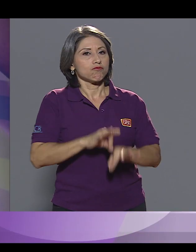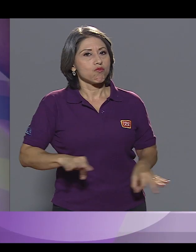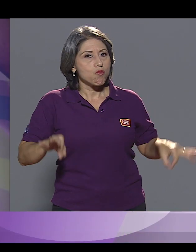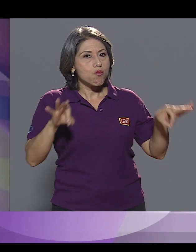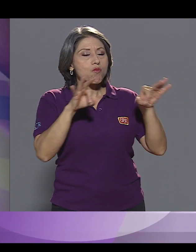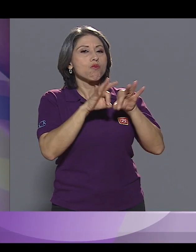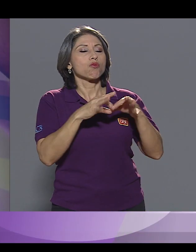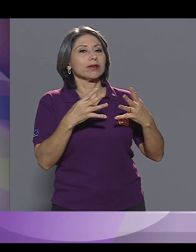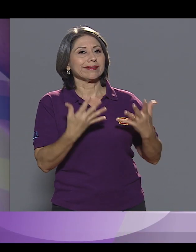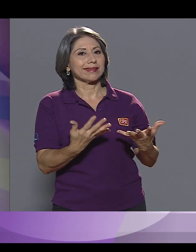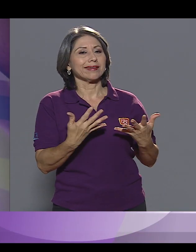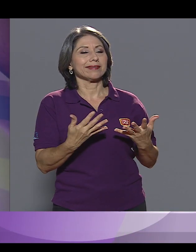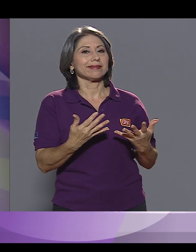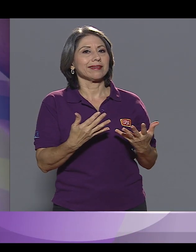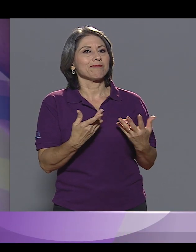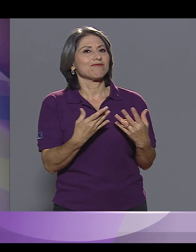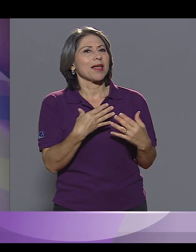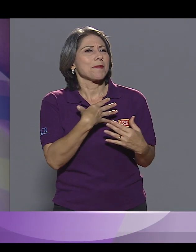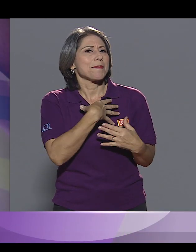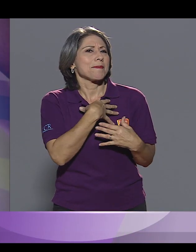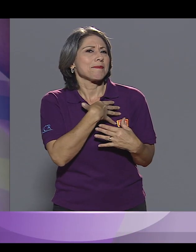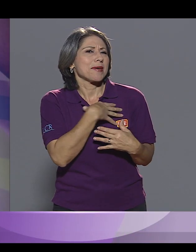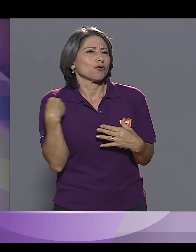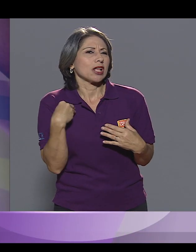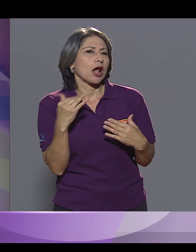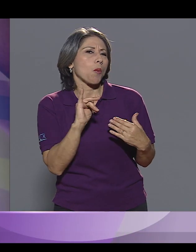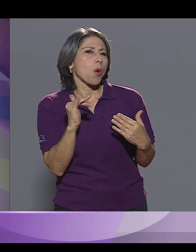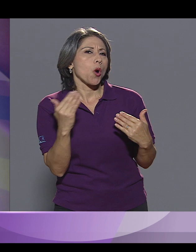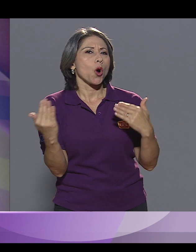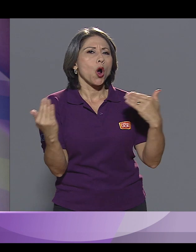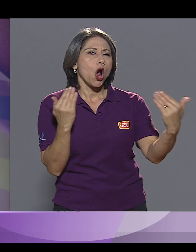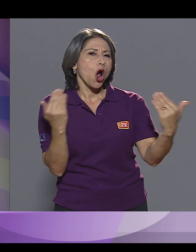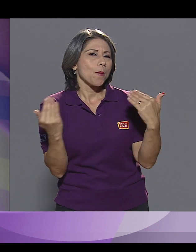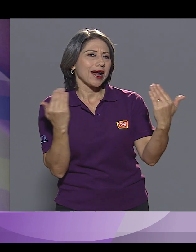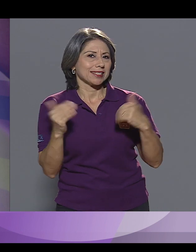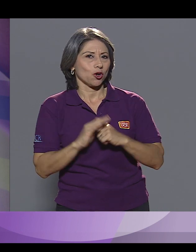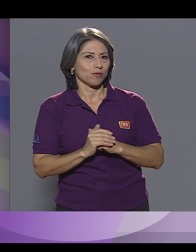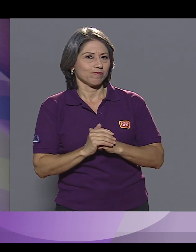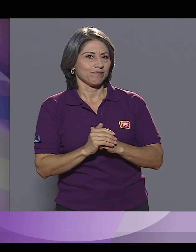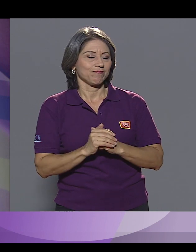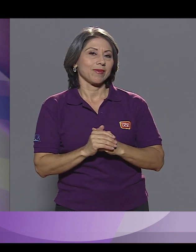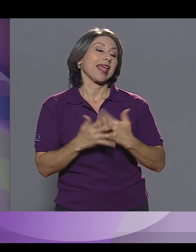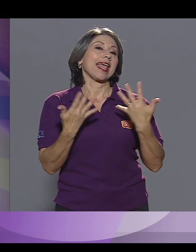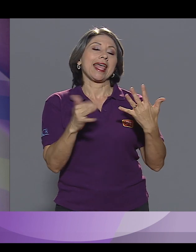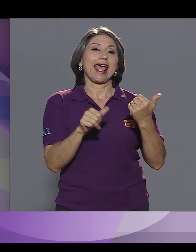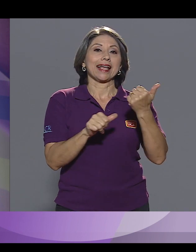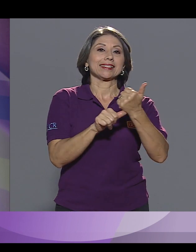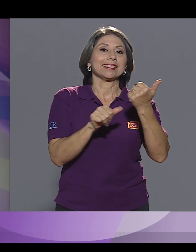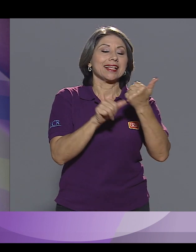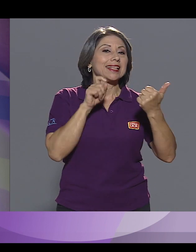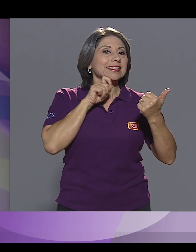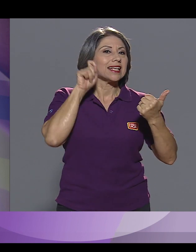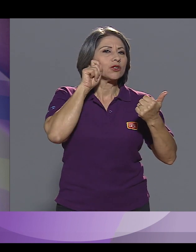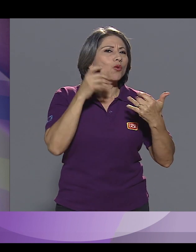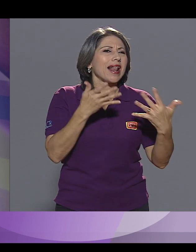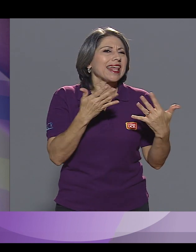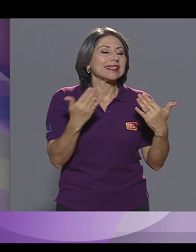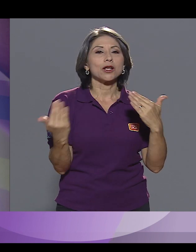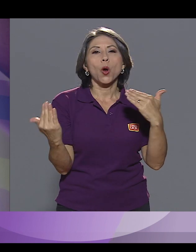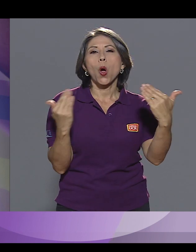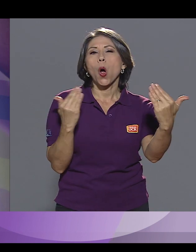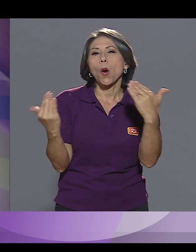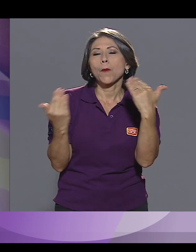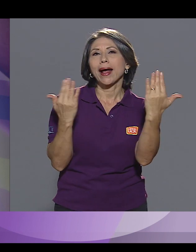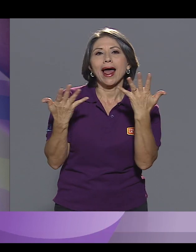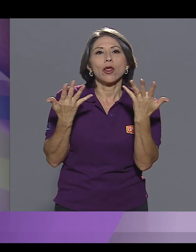Y me gustaría hacer como una comparación. El asistente sexual va a venir, ¿verdad?, en el dicho caso, como si